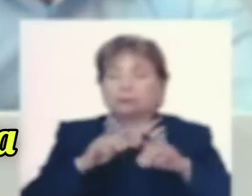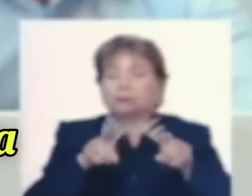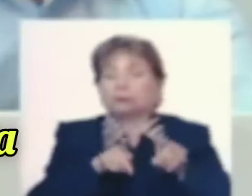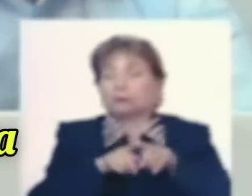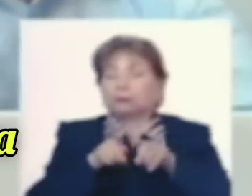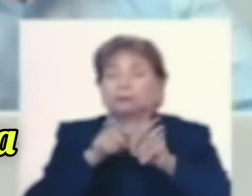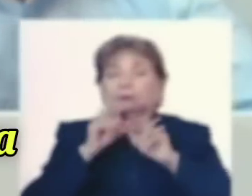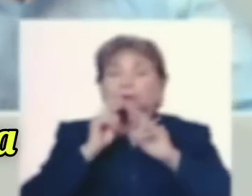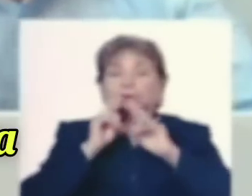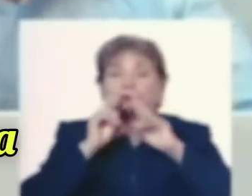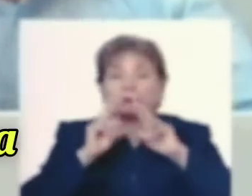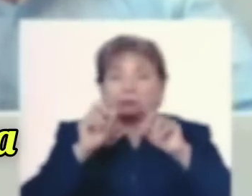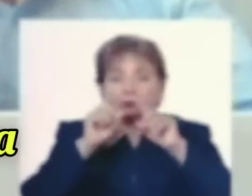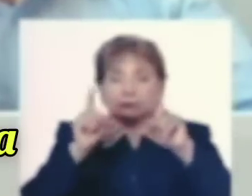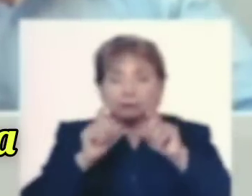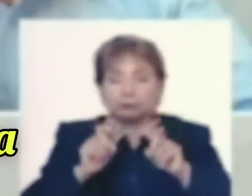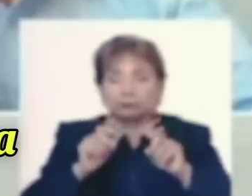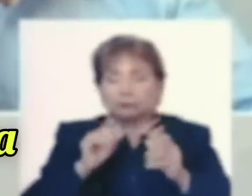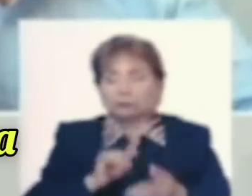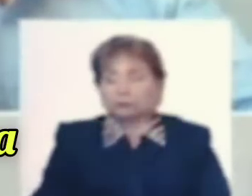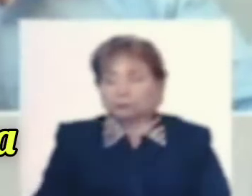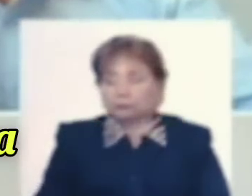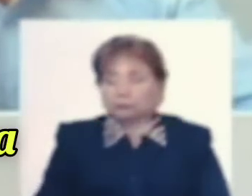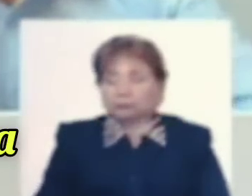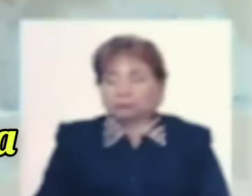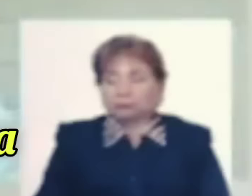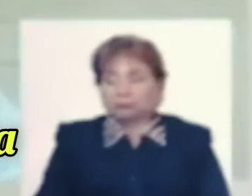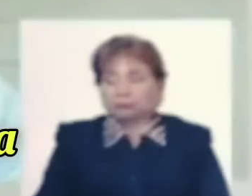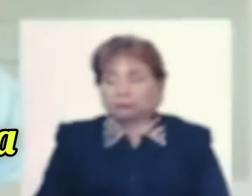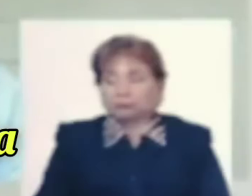de igual manera responder las preguntas que le sean formuladas.